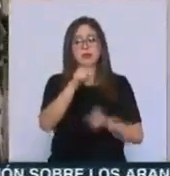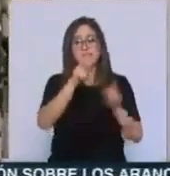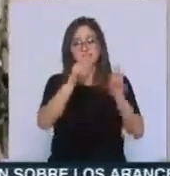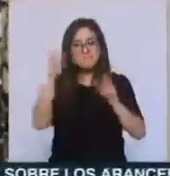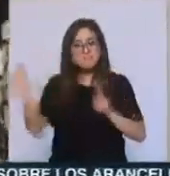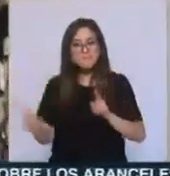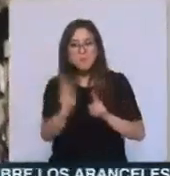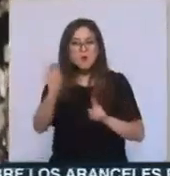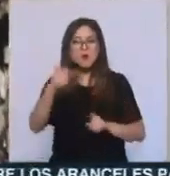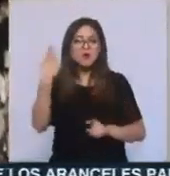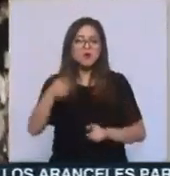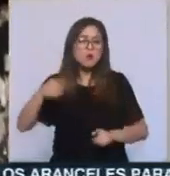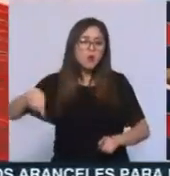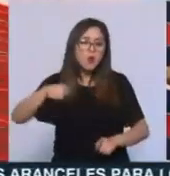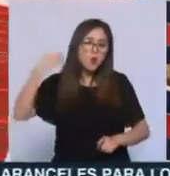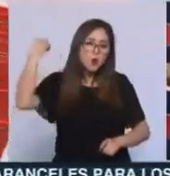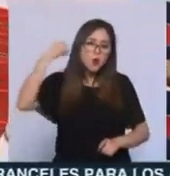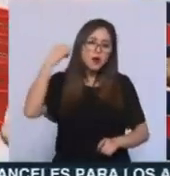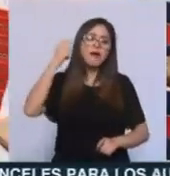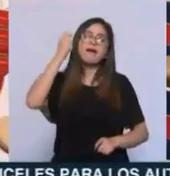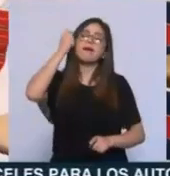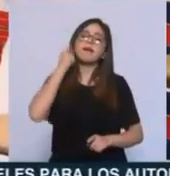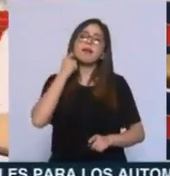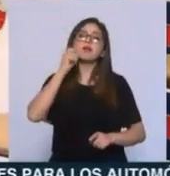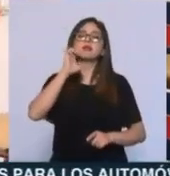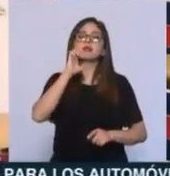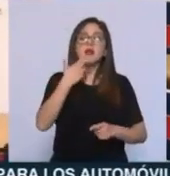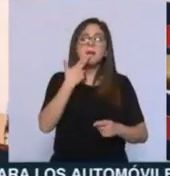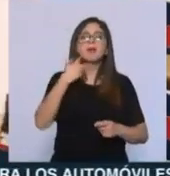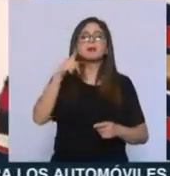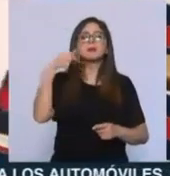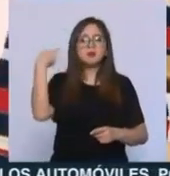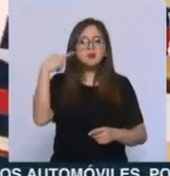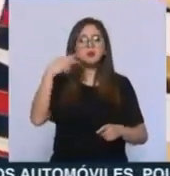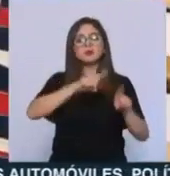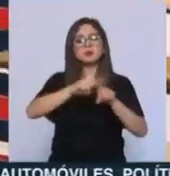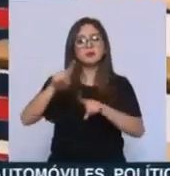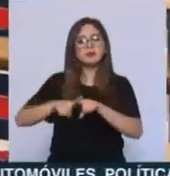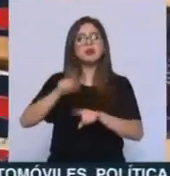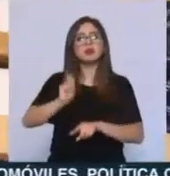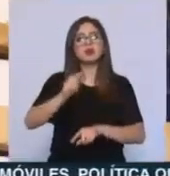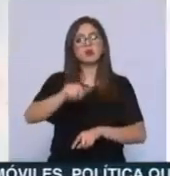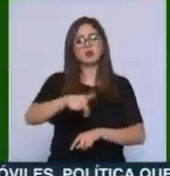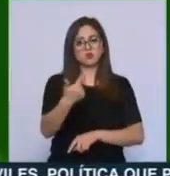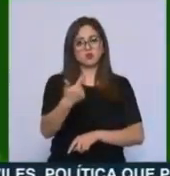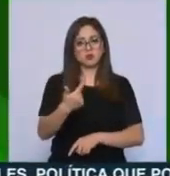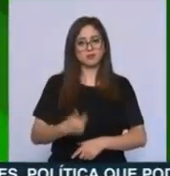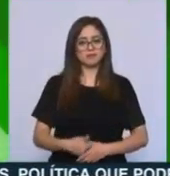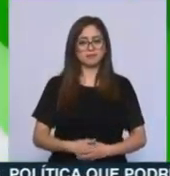de pueblos originarios de Oaxaca, Guerrero, Chiapas, Veracruz, entre otros, a las 12 horas.